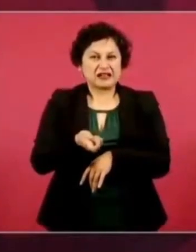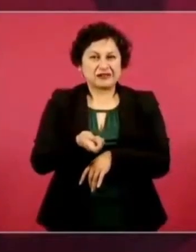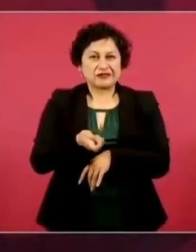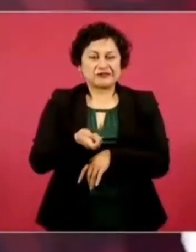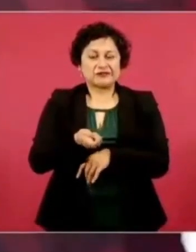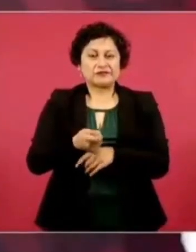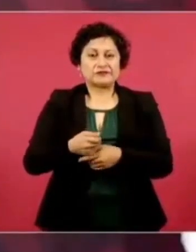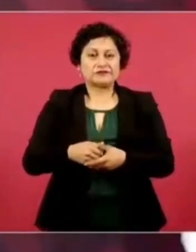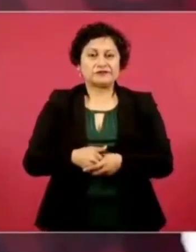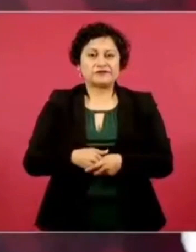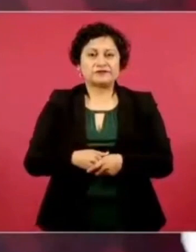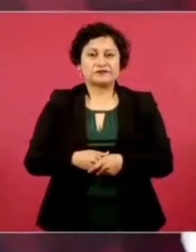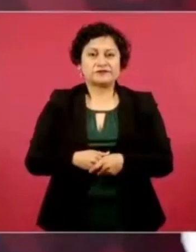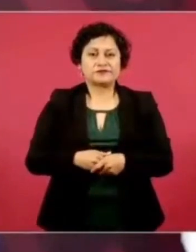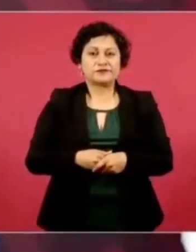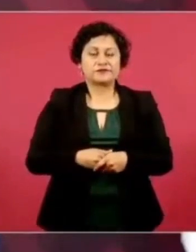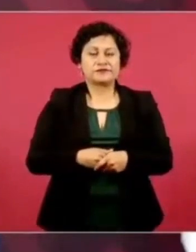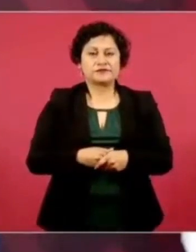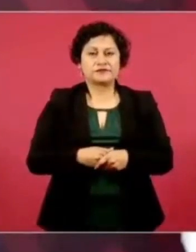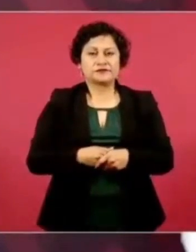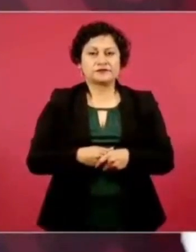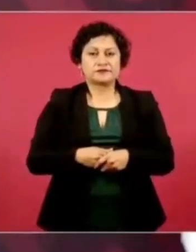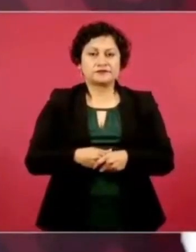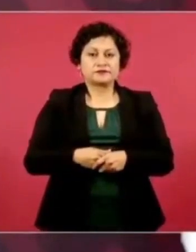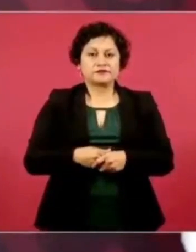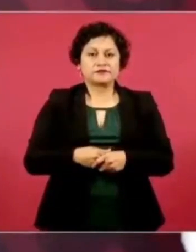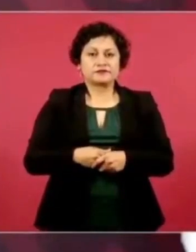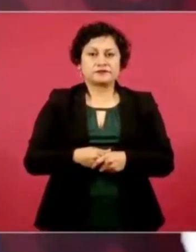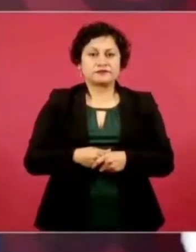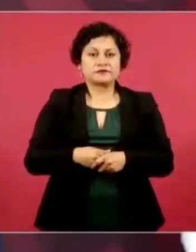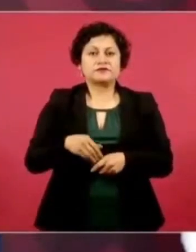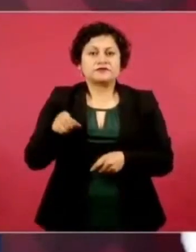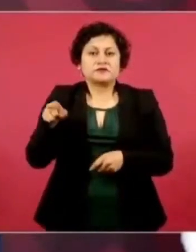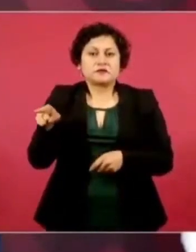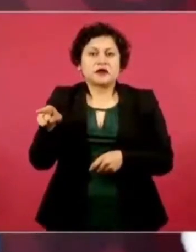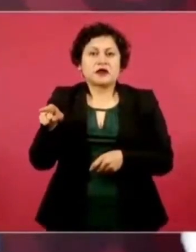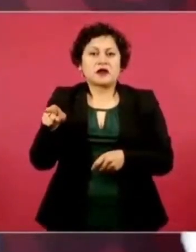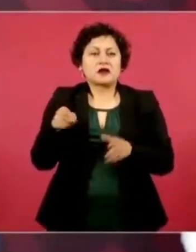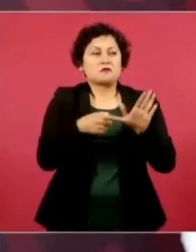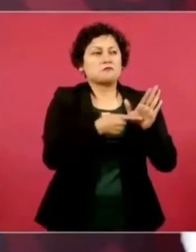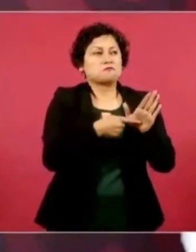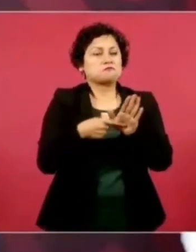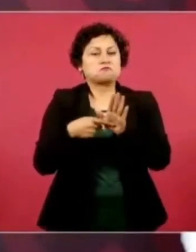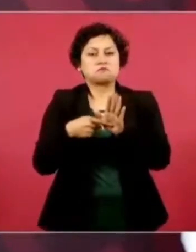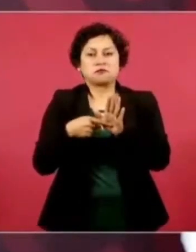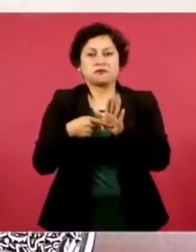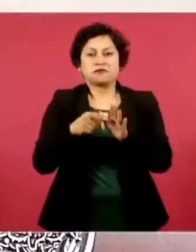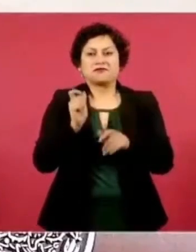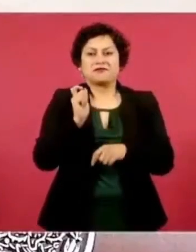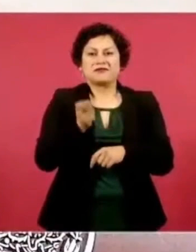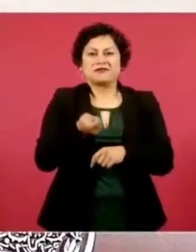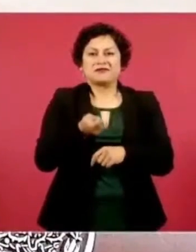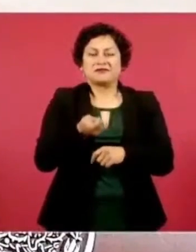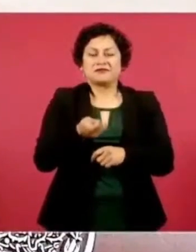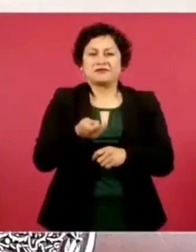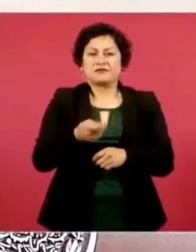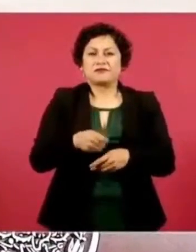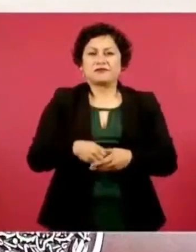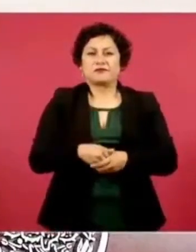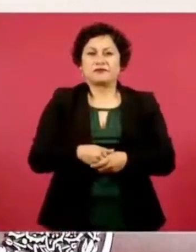mostrando un supuesto abandono deterioro de la